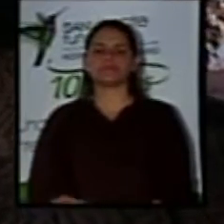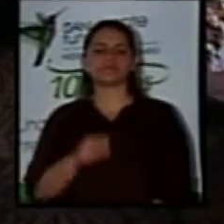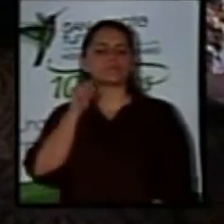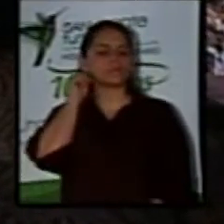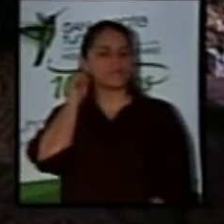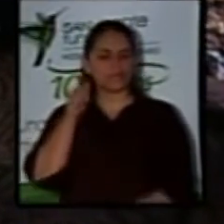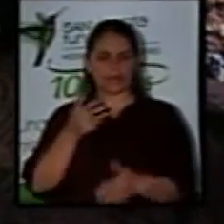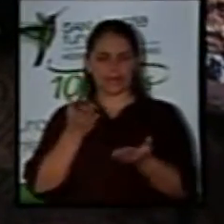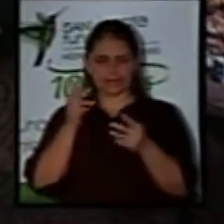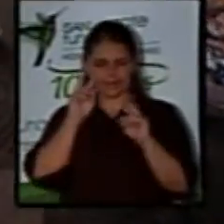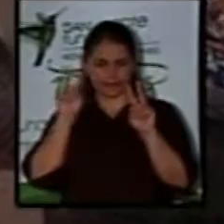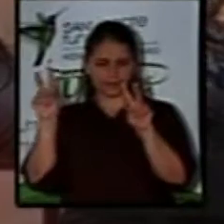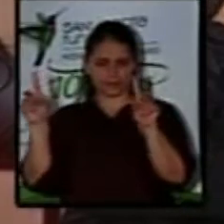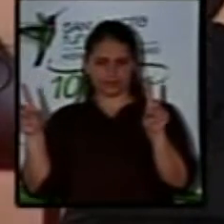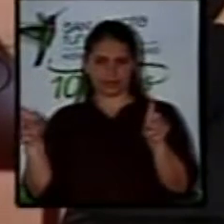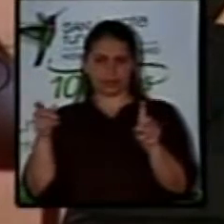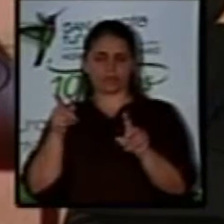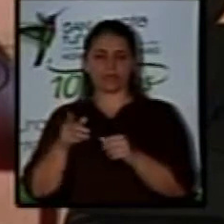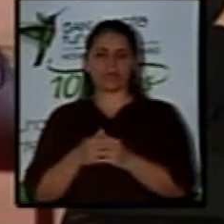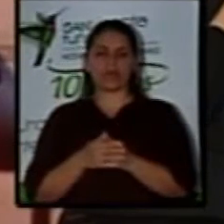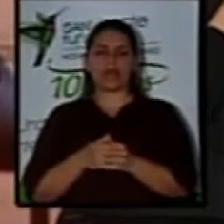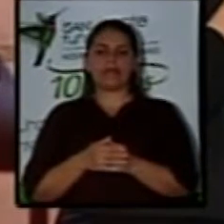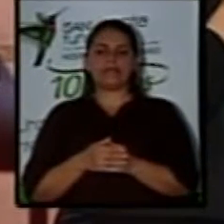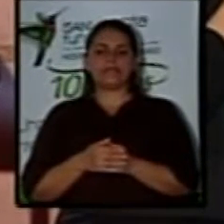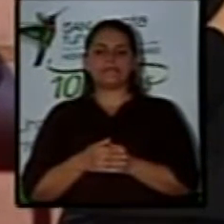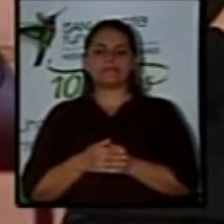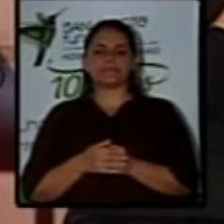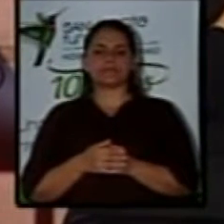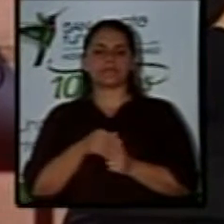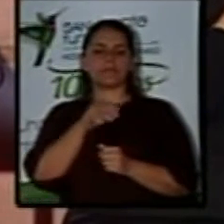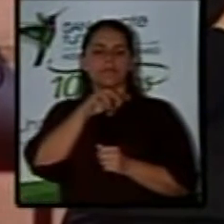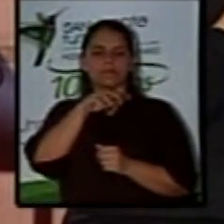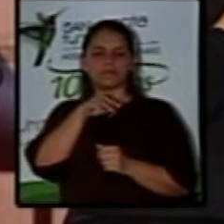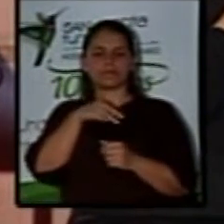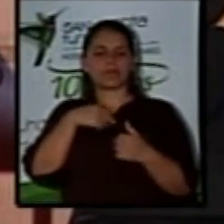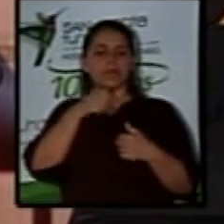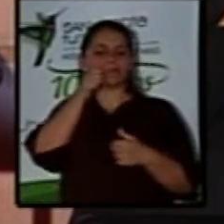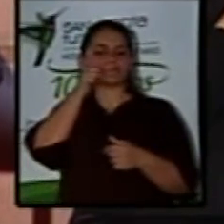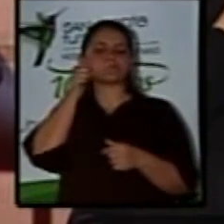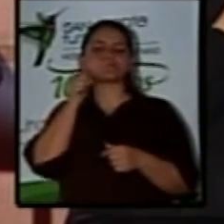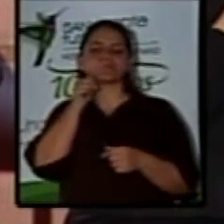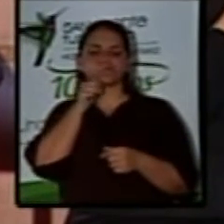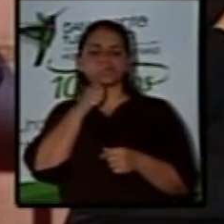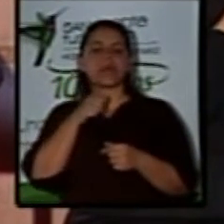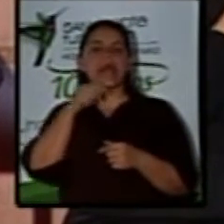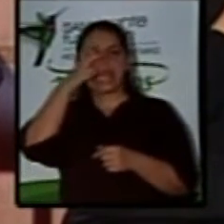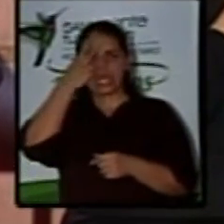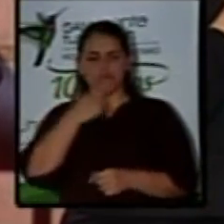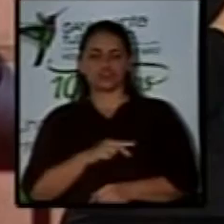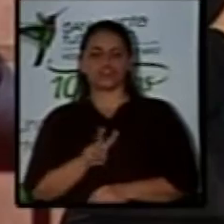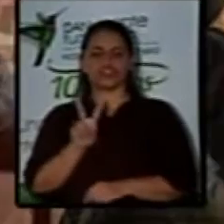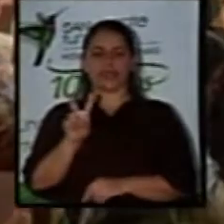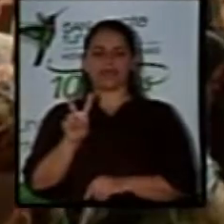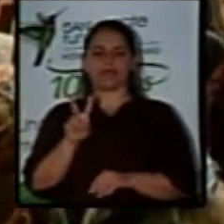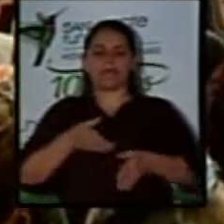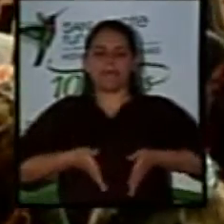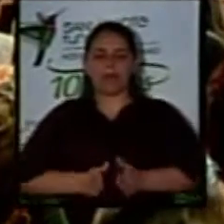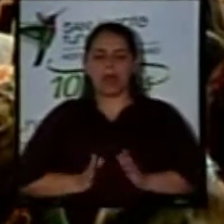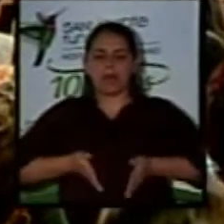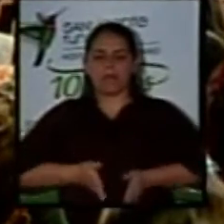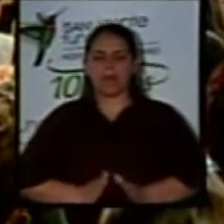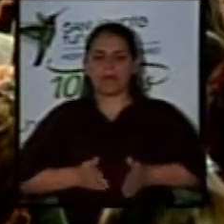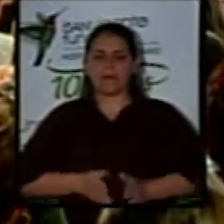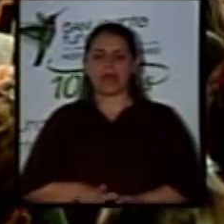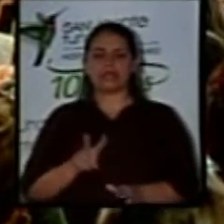Esta paciente es una paciente que tiene antecedentes de ser multípara, 7 embarazos, 7 partos vaginales, y pueden